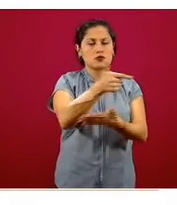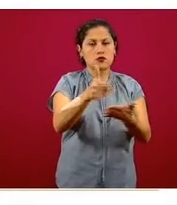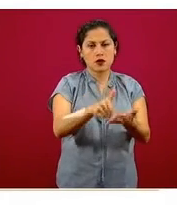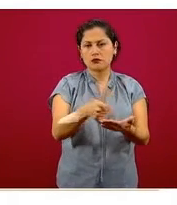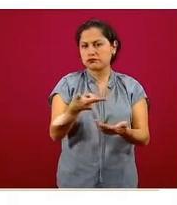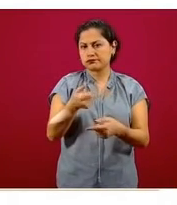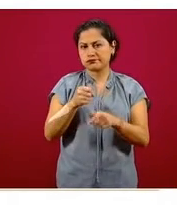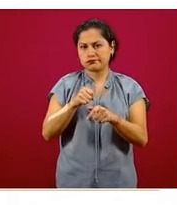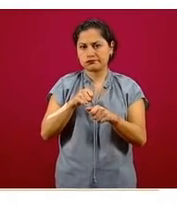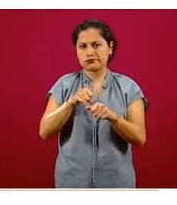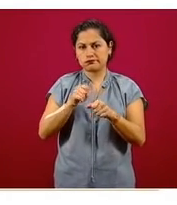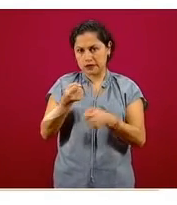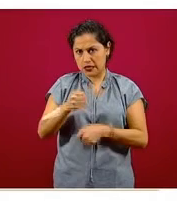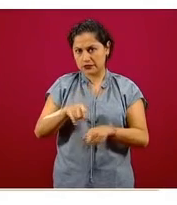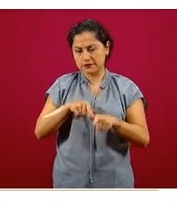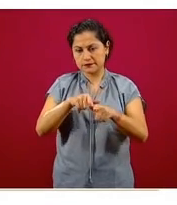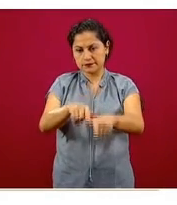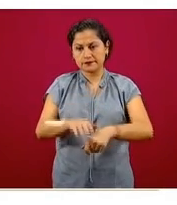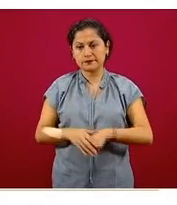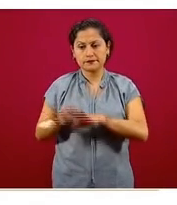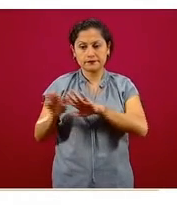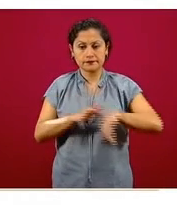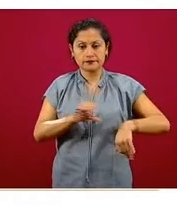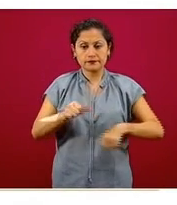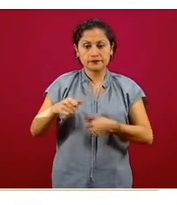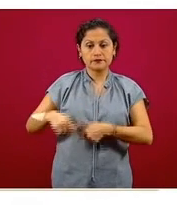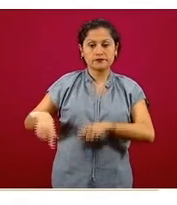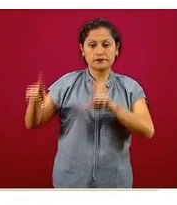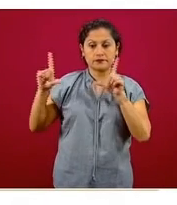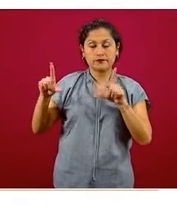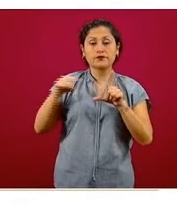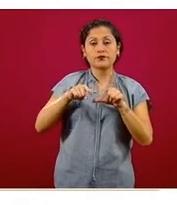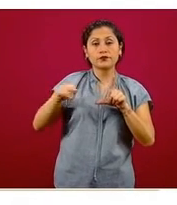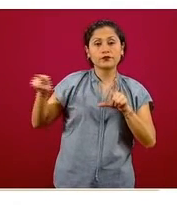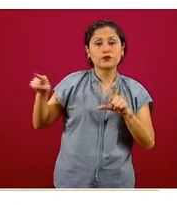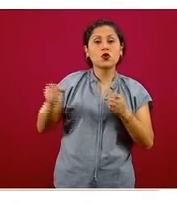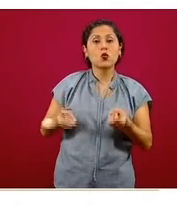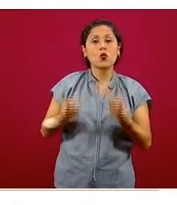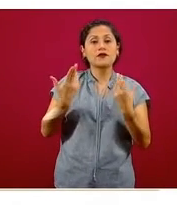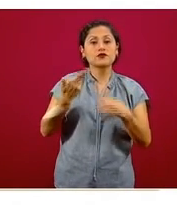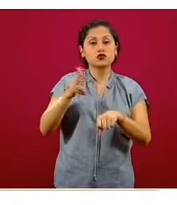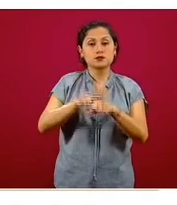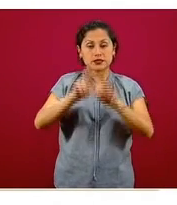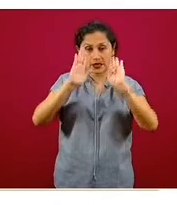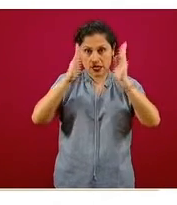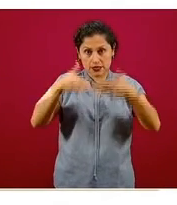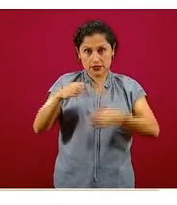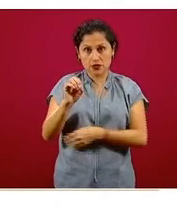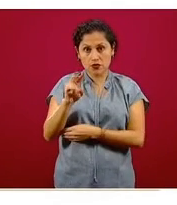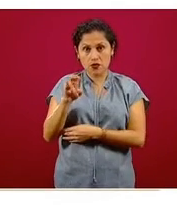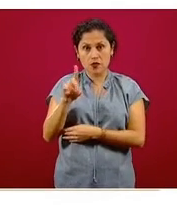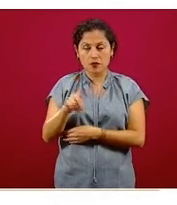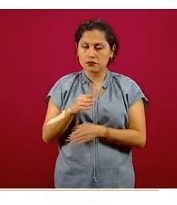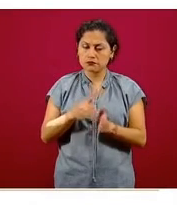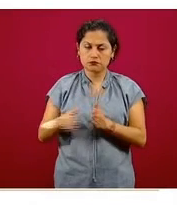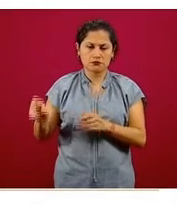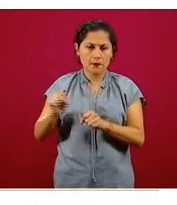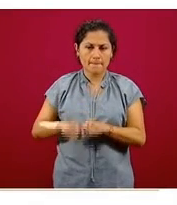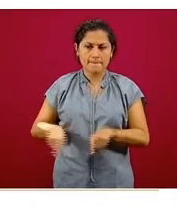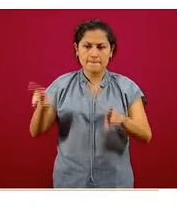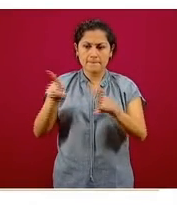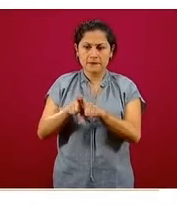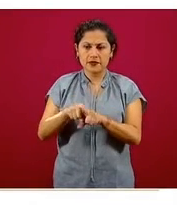diapositiva veremos las unidades COVID, no hubo cambios del día de ayer para hoy, son 816 las unidades que